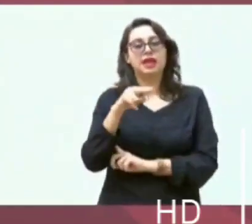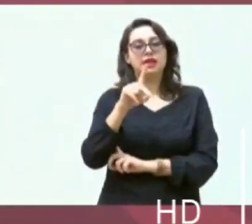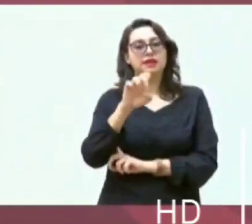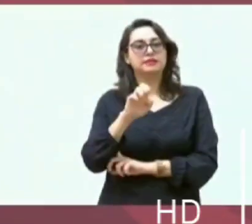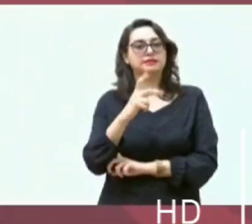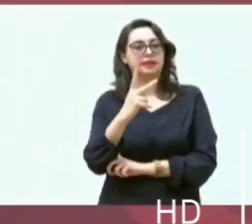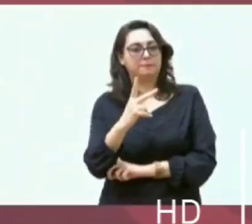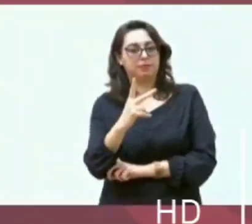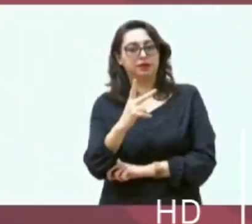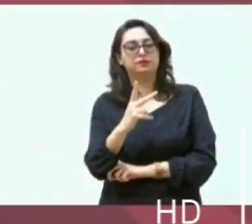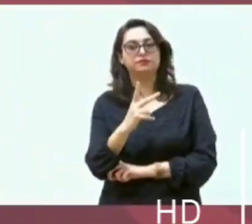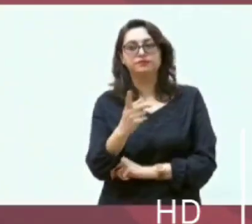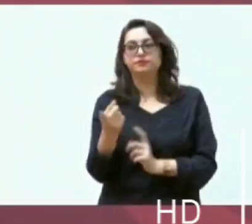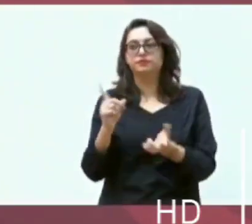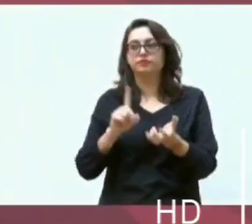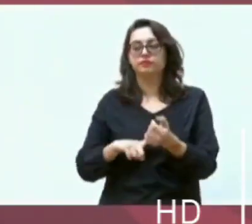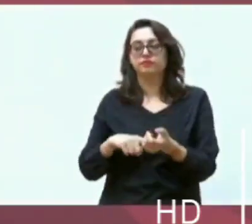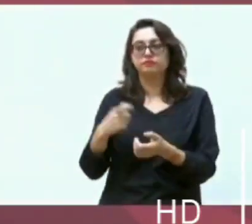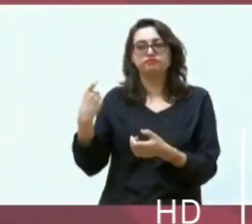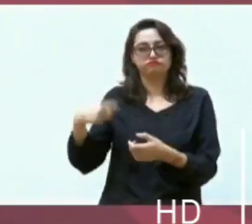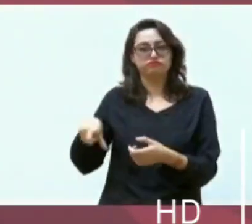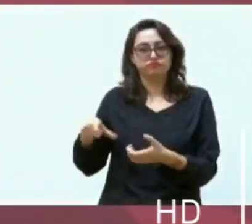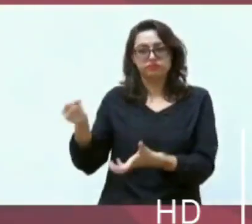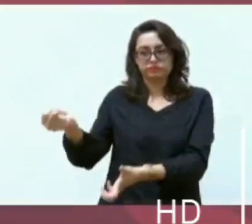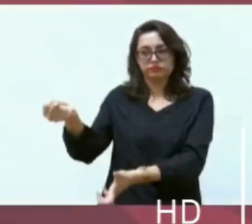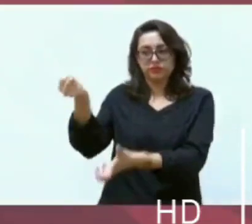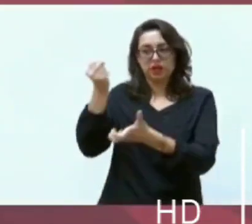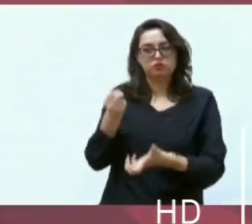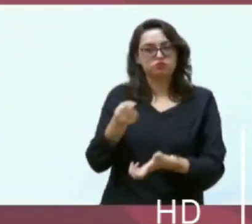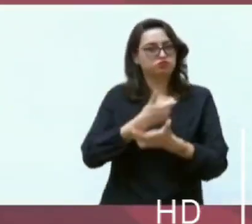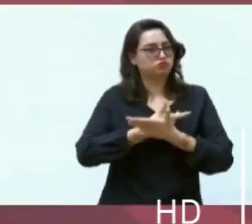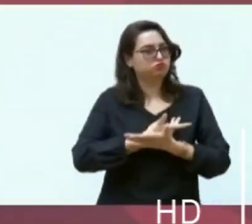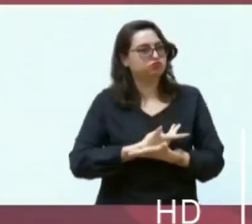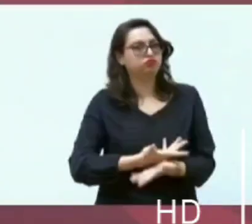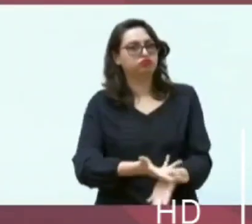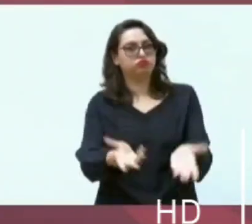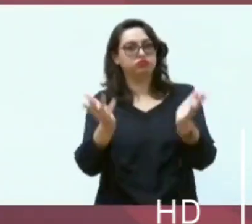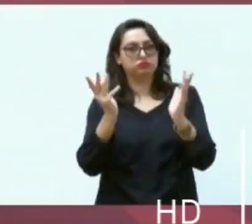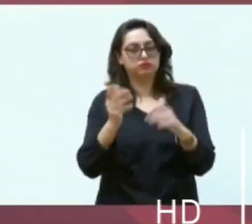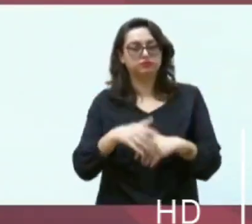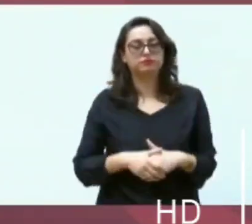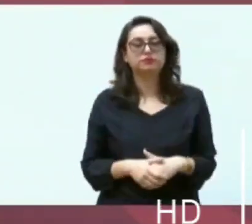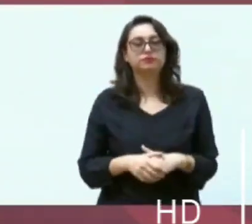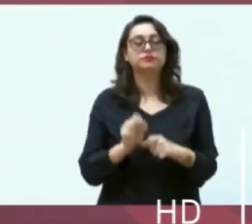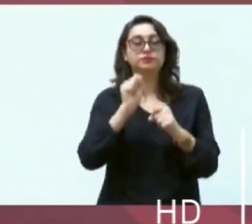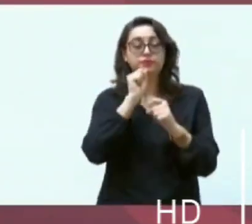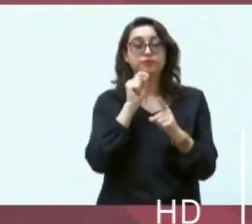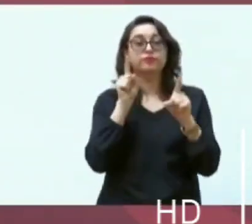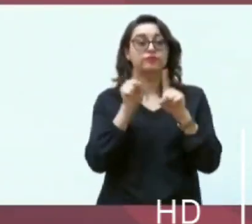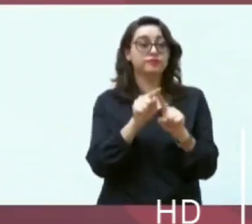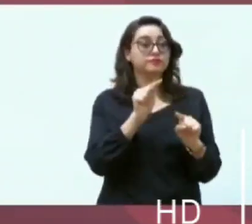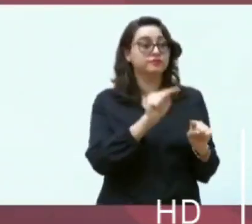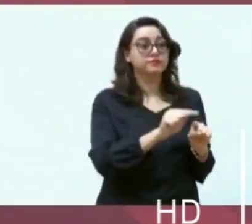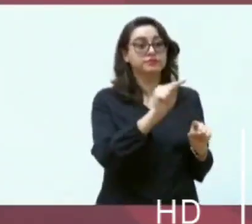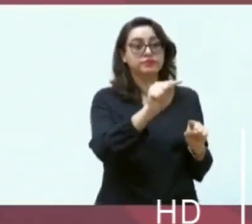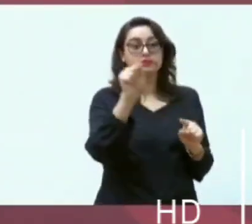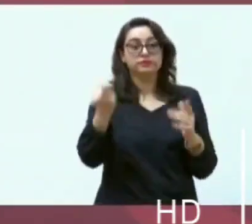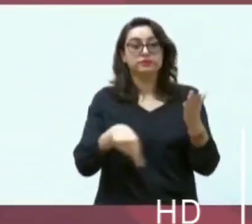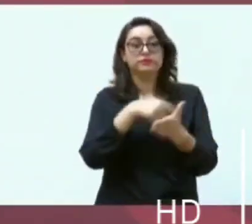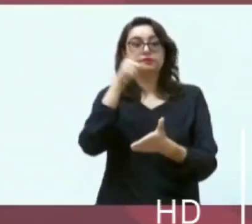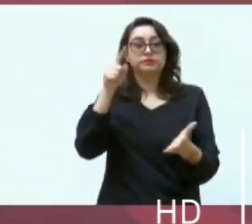robado. Además, en todos estos lugares se han organizado